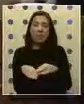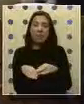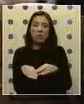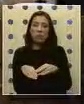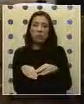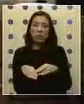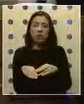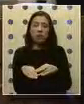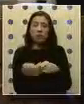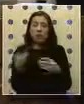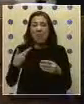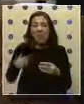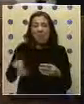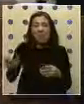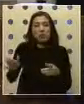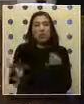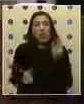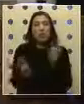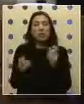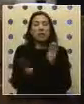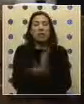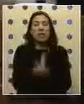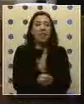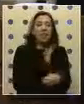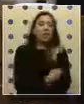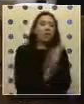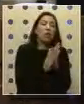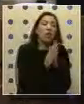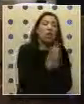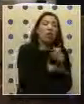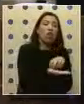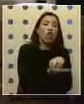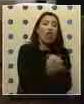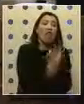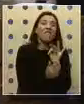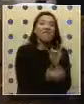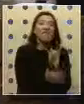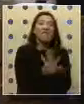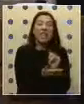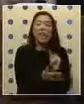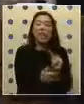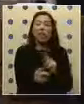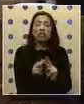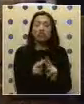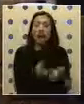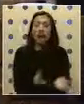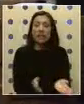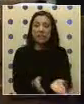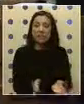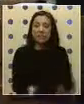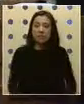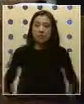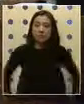el desprecio de quienes tienen que ir a rogar por fichas que además no se están haciendo.